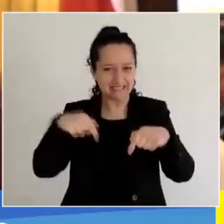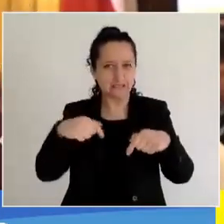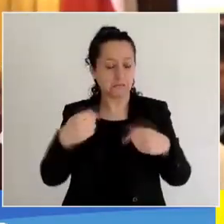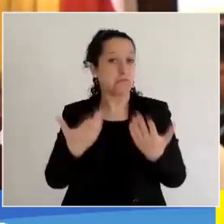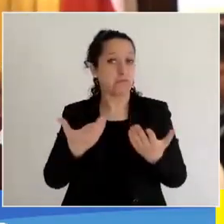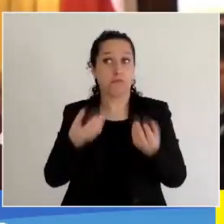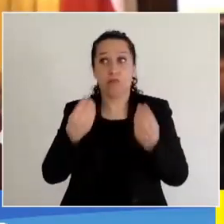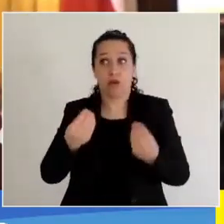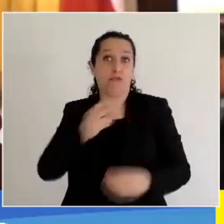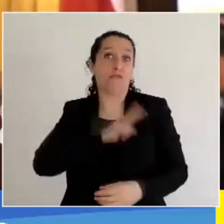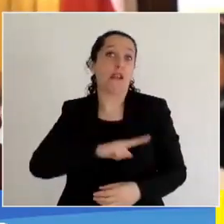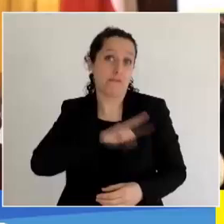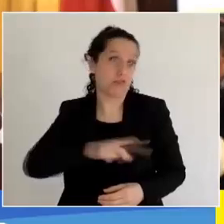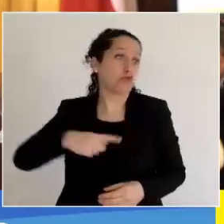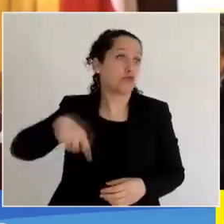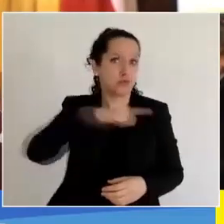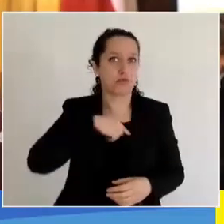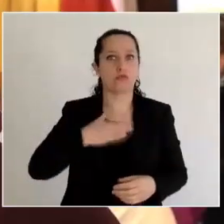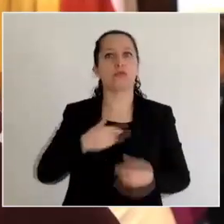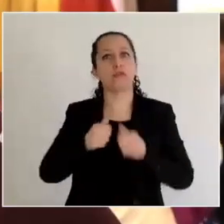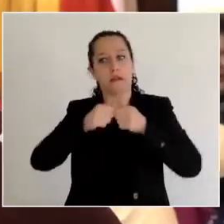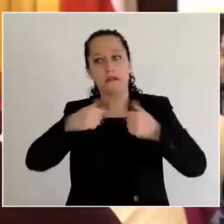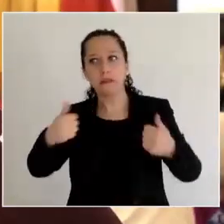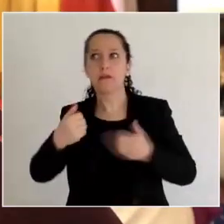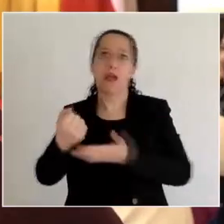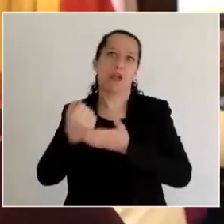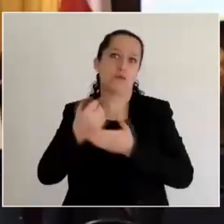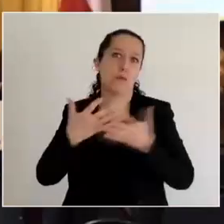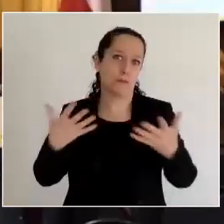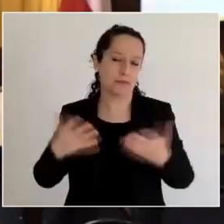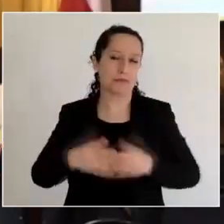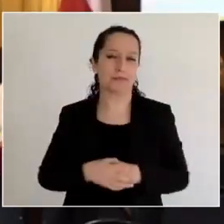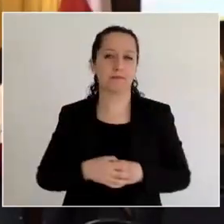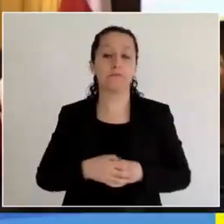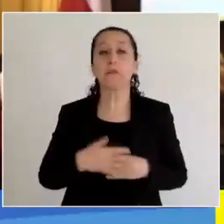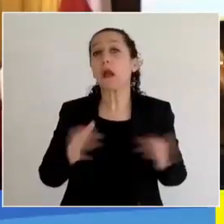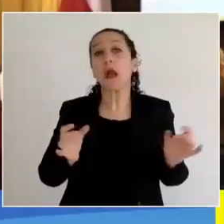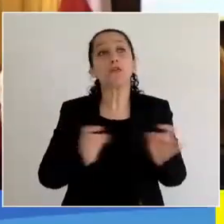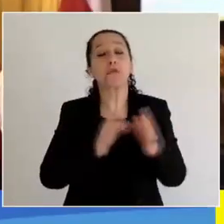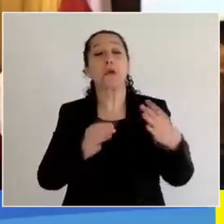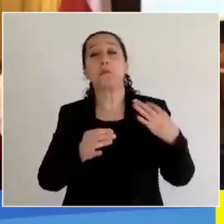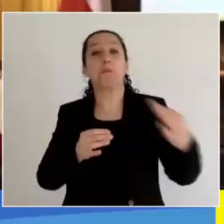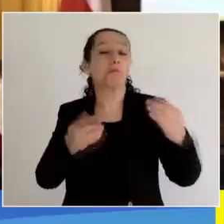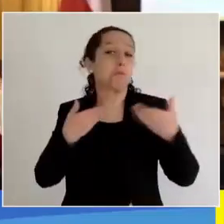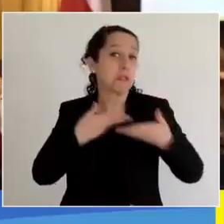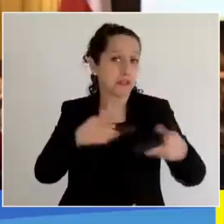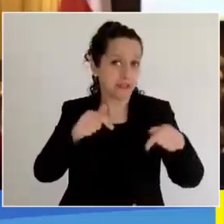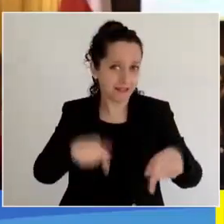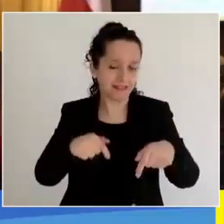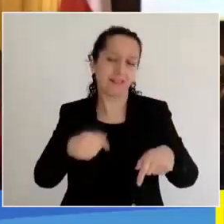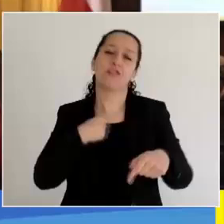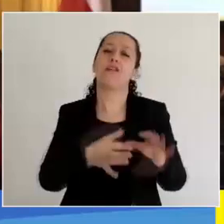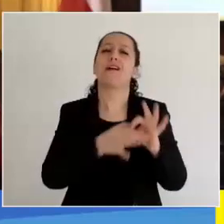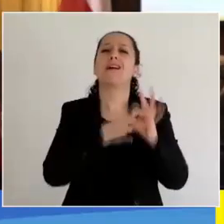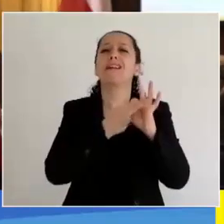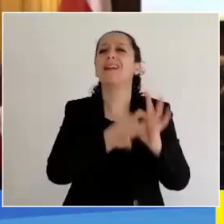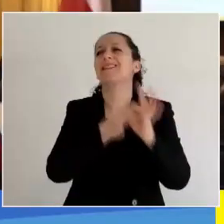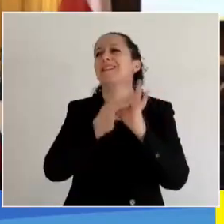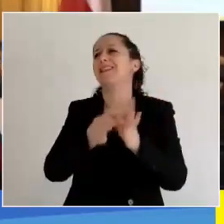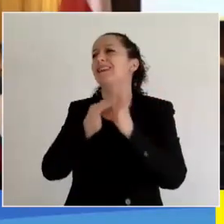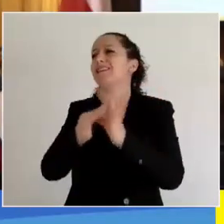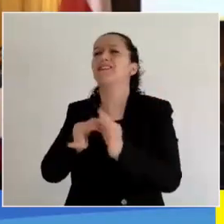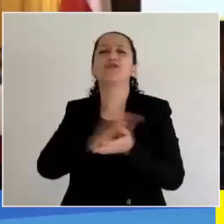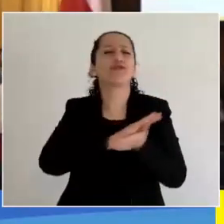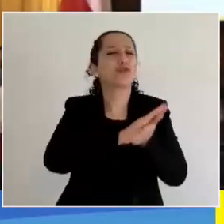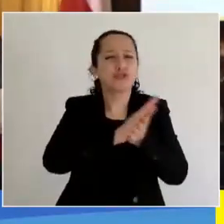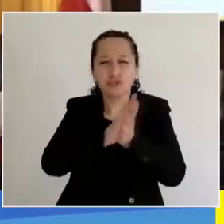de esta índole creo que nos benefician mucho a nosotros como dirigentes. Fui por casualidad invitada acá y les quiero agradecer a todos